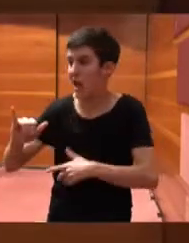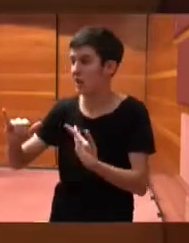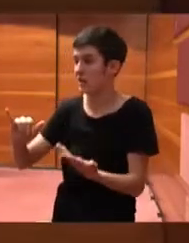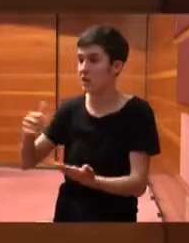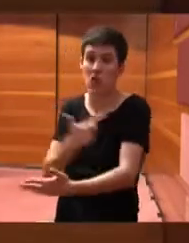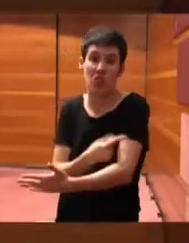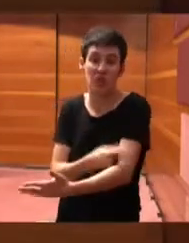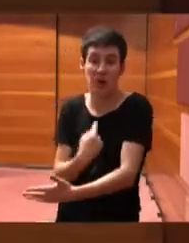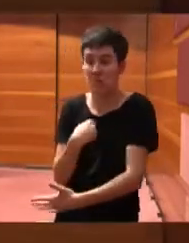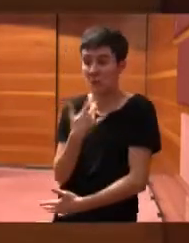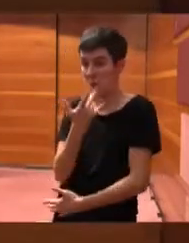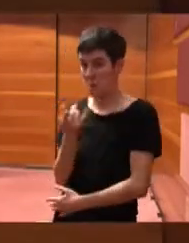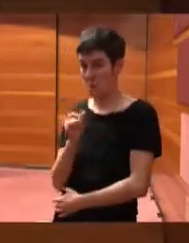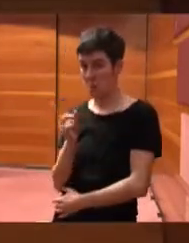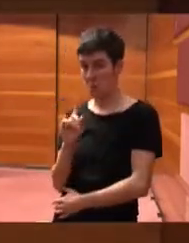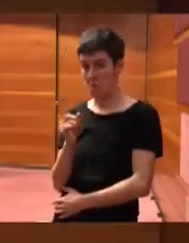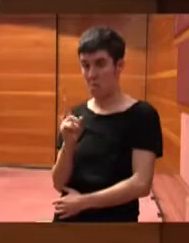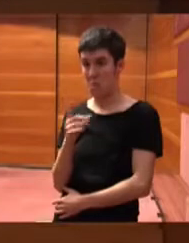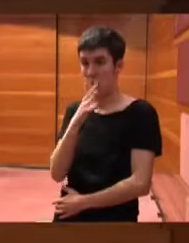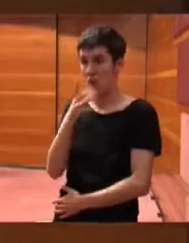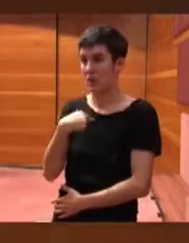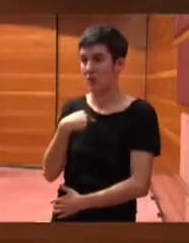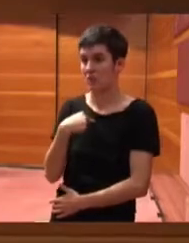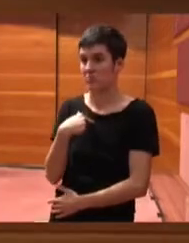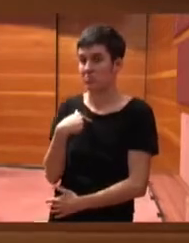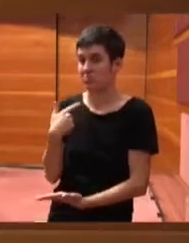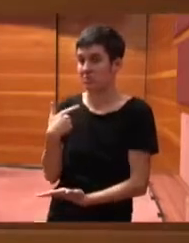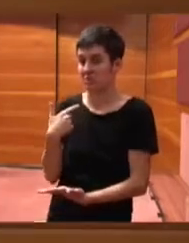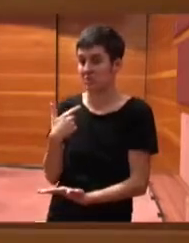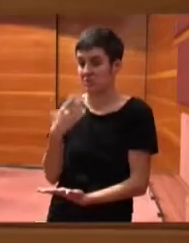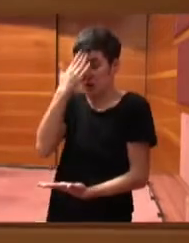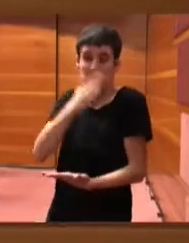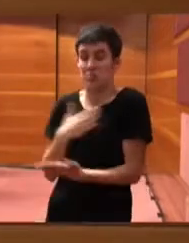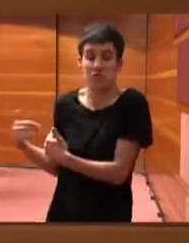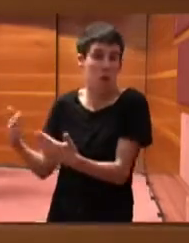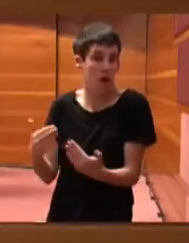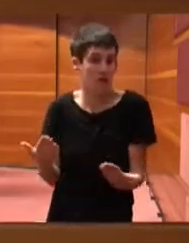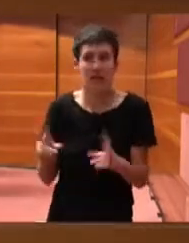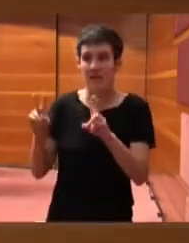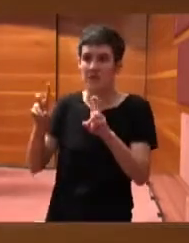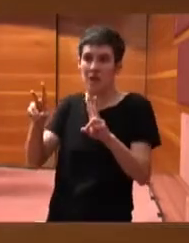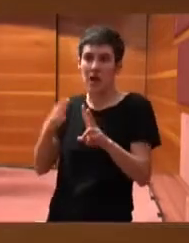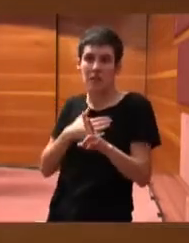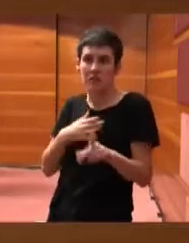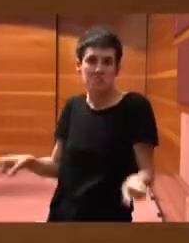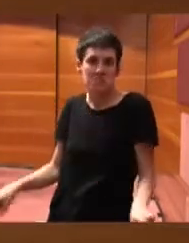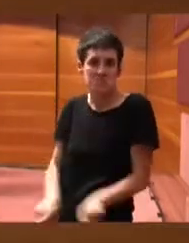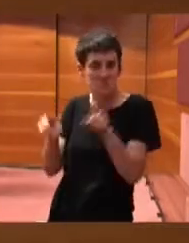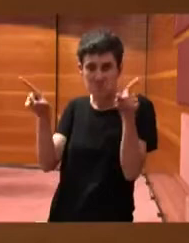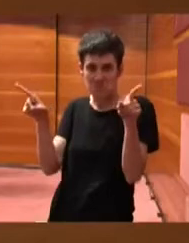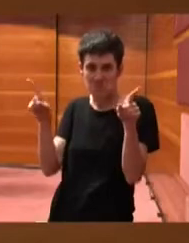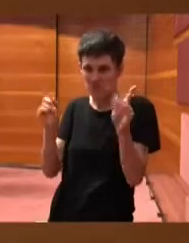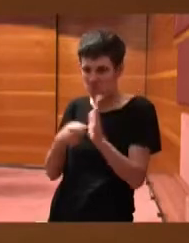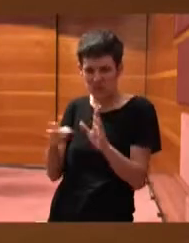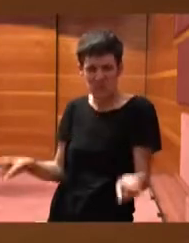con la drogadicción, pues porque no me ha coincidido. Por lo tanto, es un tema que me resbala